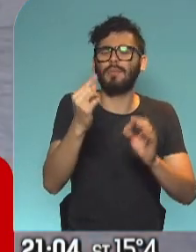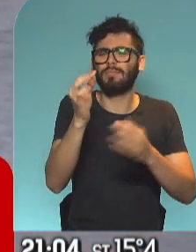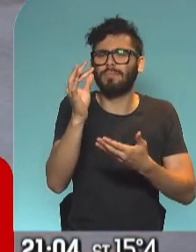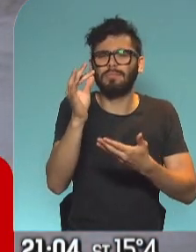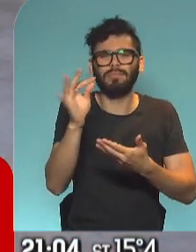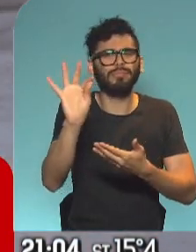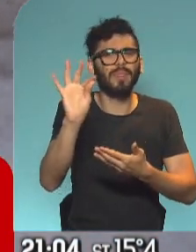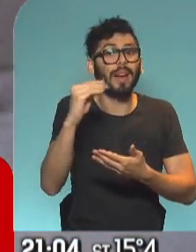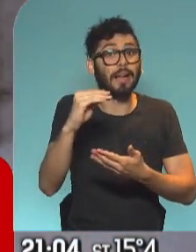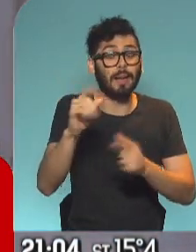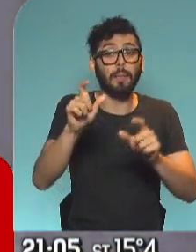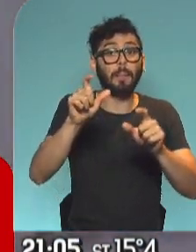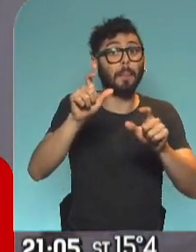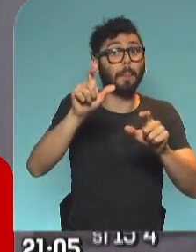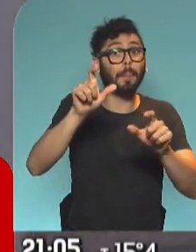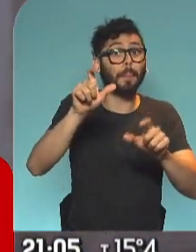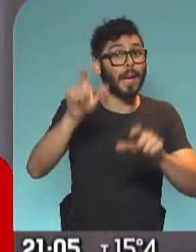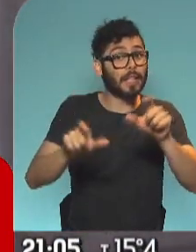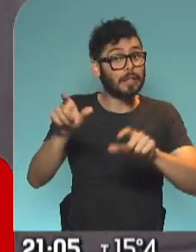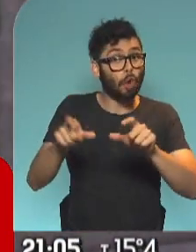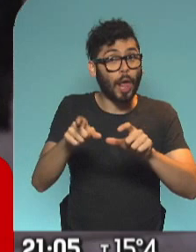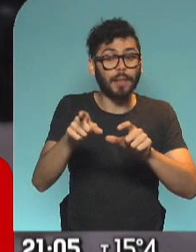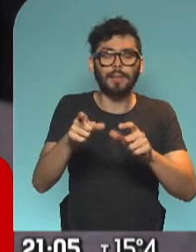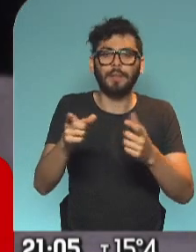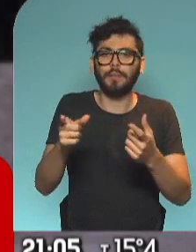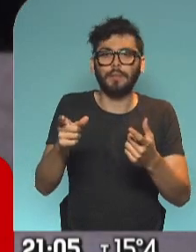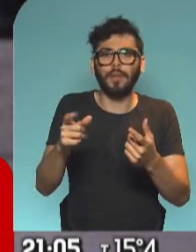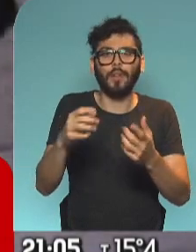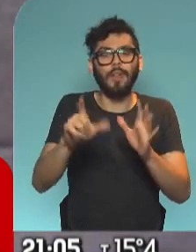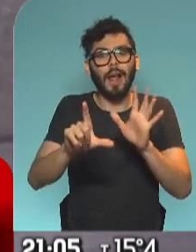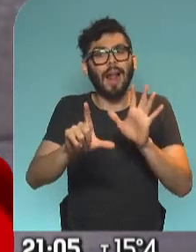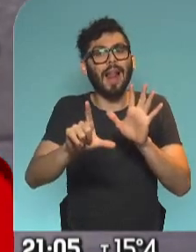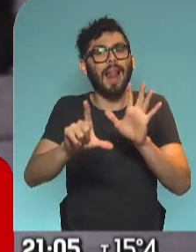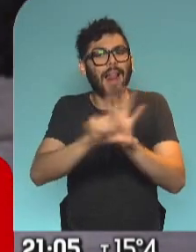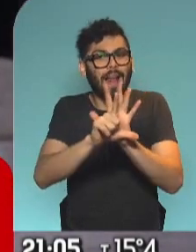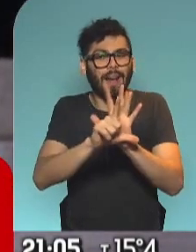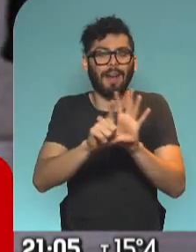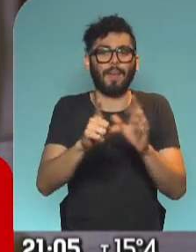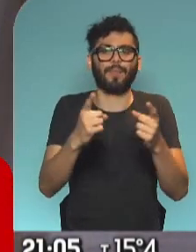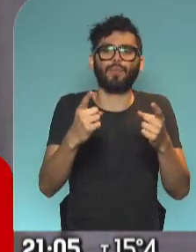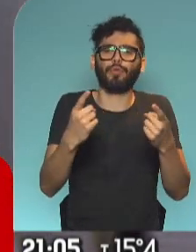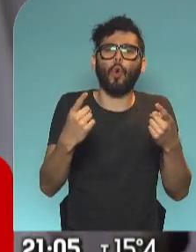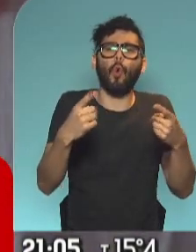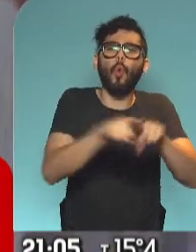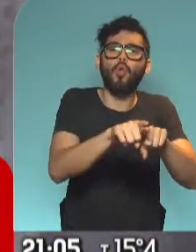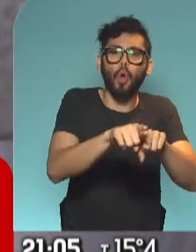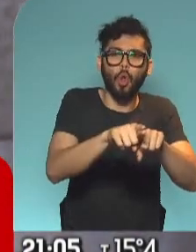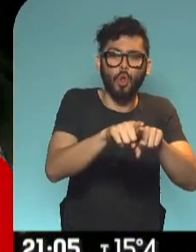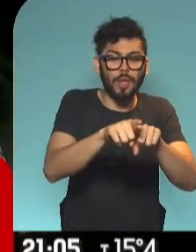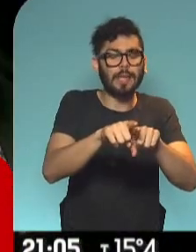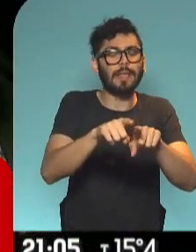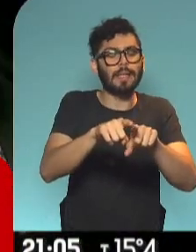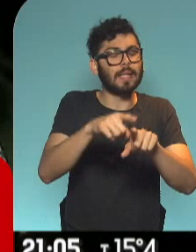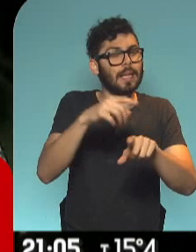destacable, en primer lugar, que las personas tienen que tener legalizada la unión de las personas. Eso después vamos a